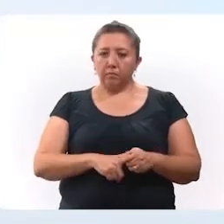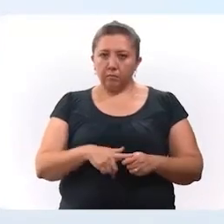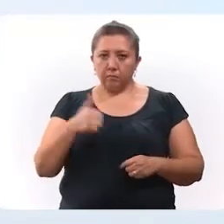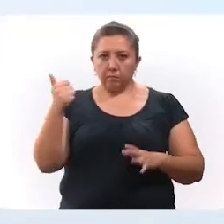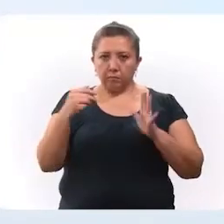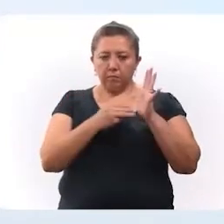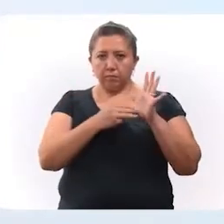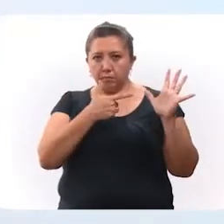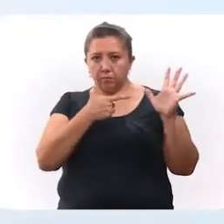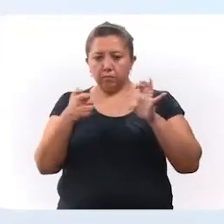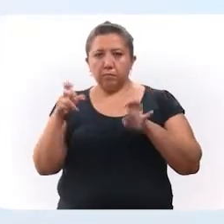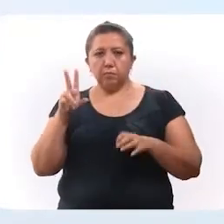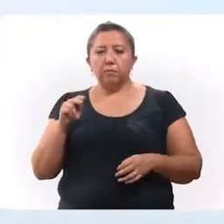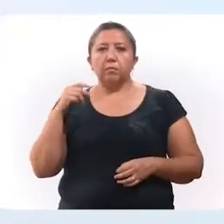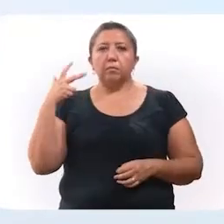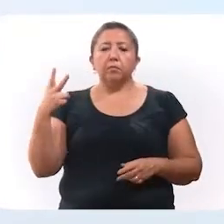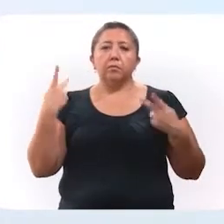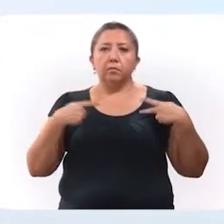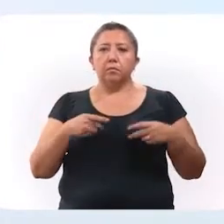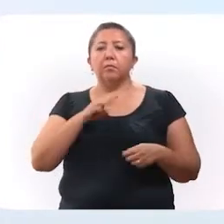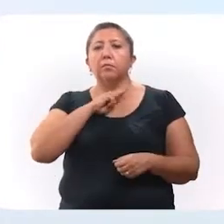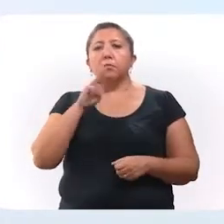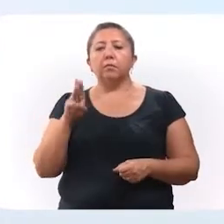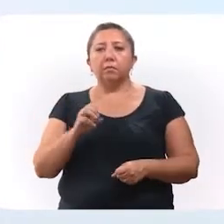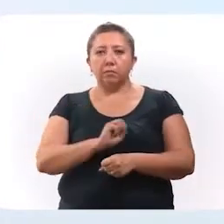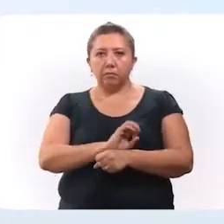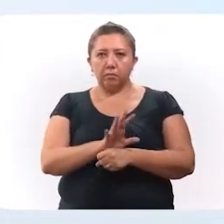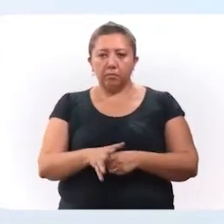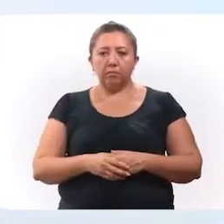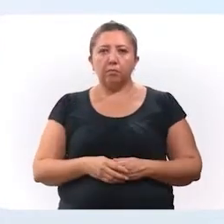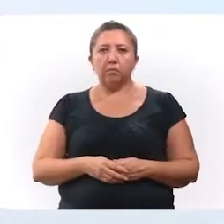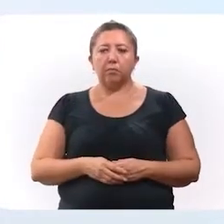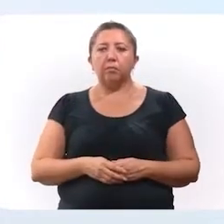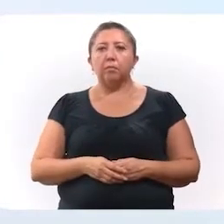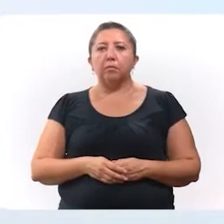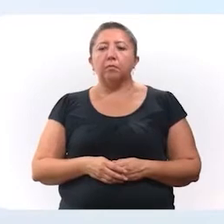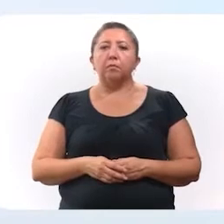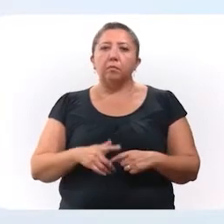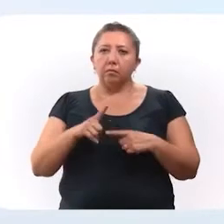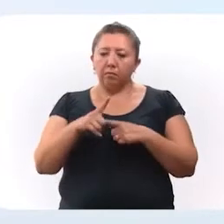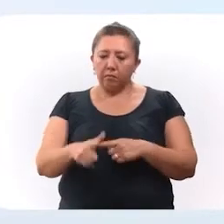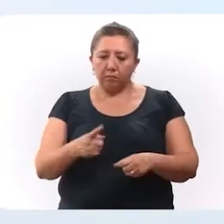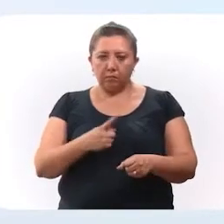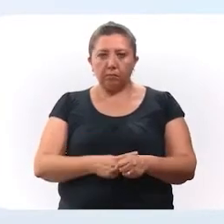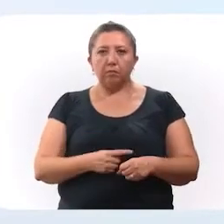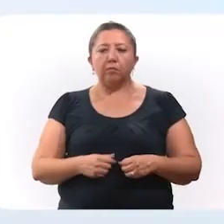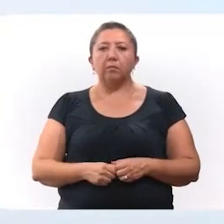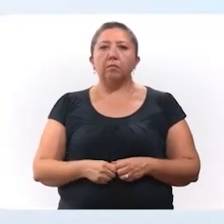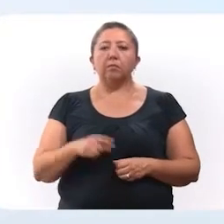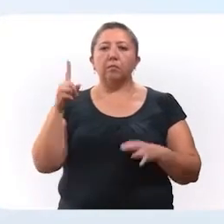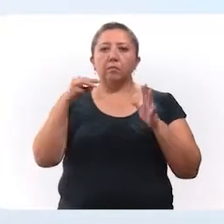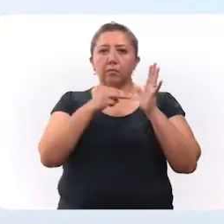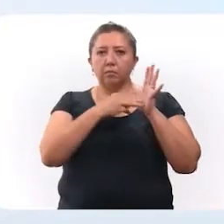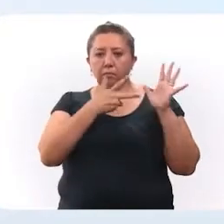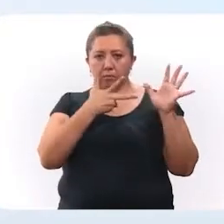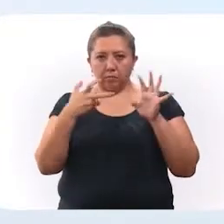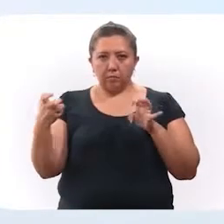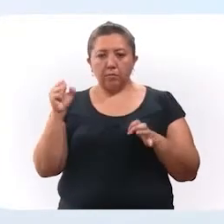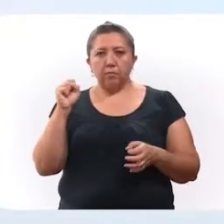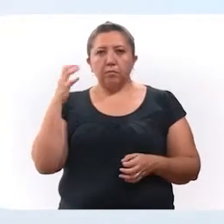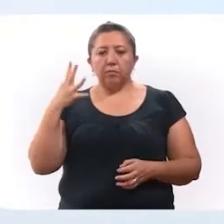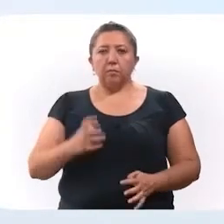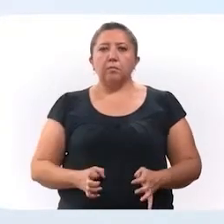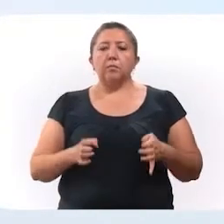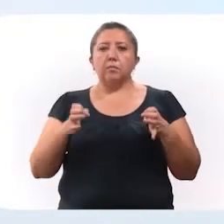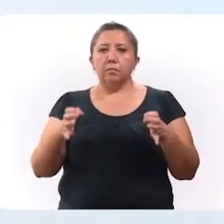son 6,788 las personas fallecidas a causa del coronavirus. De los casos activos, 1,865